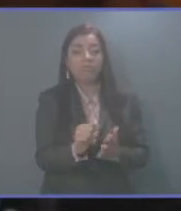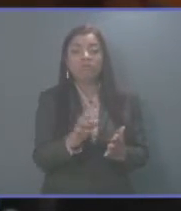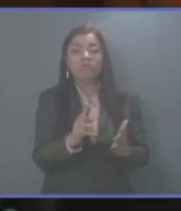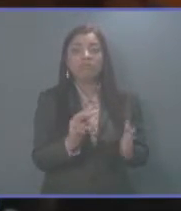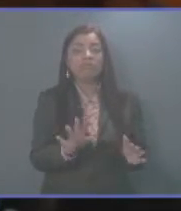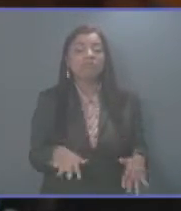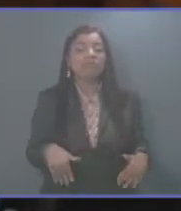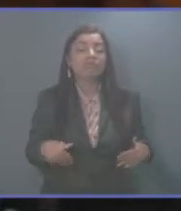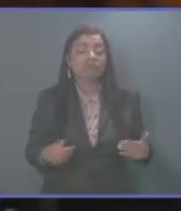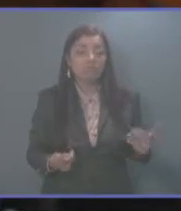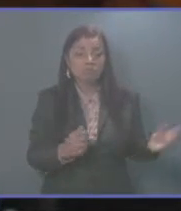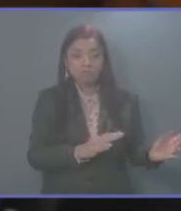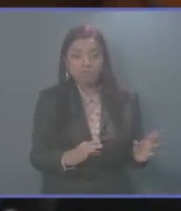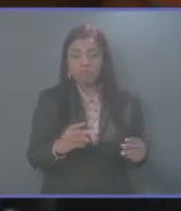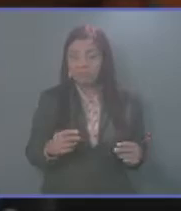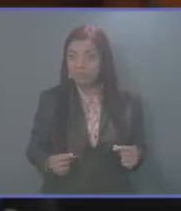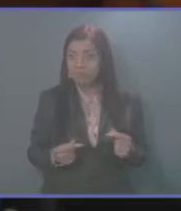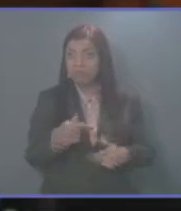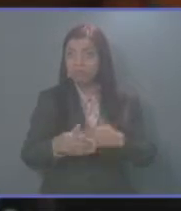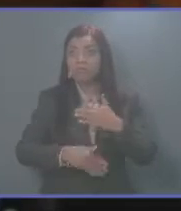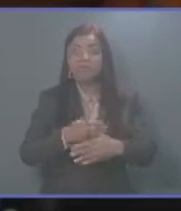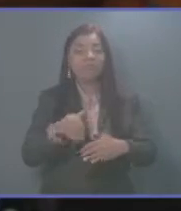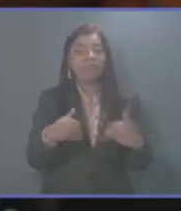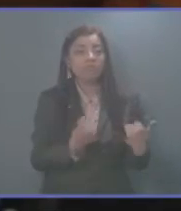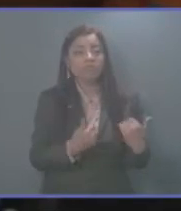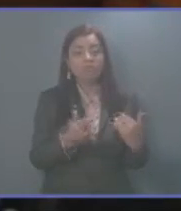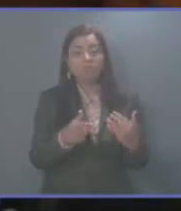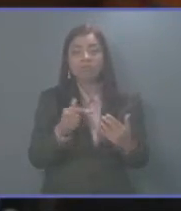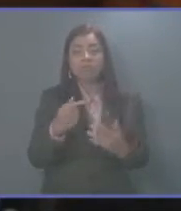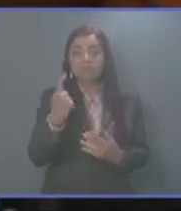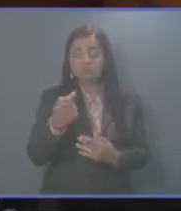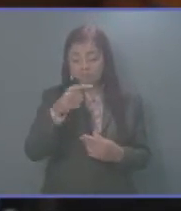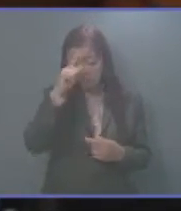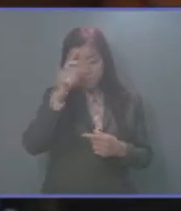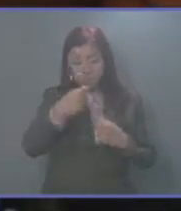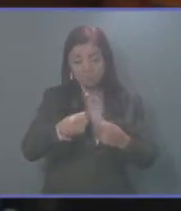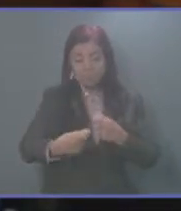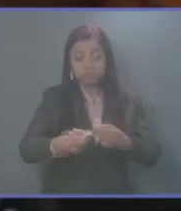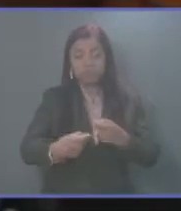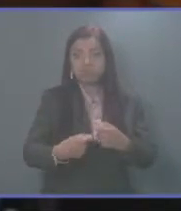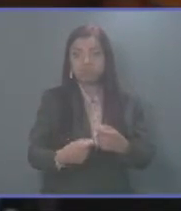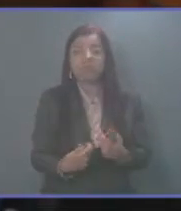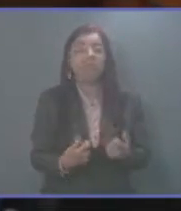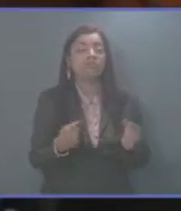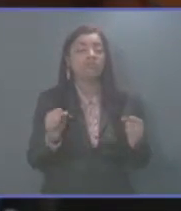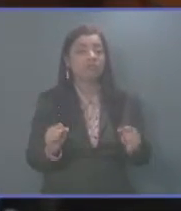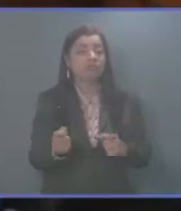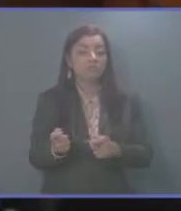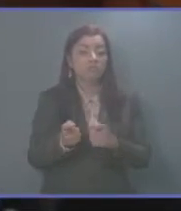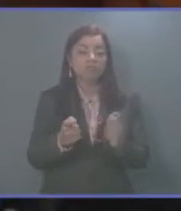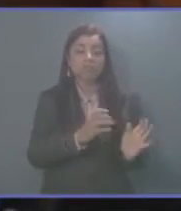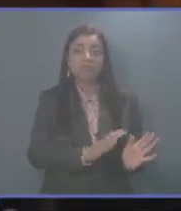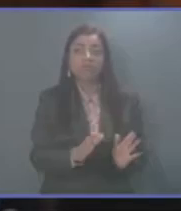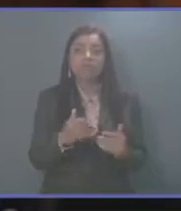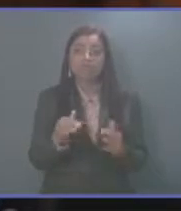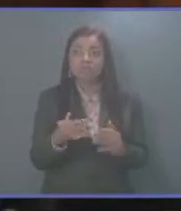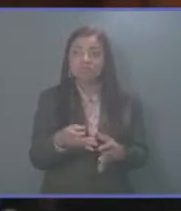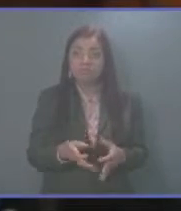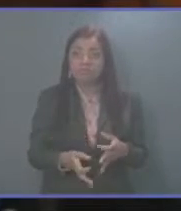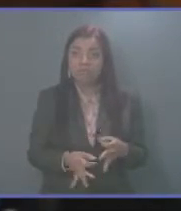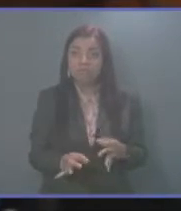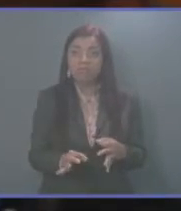para facilitar los mecanismos de acceso al artesano y regular medidas externas